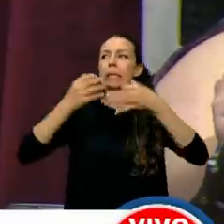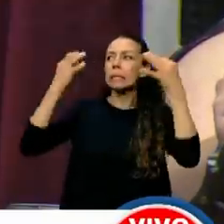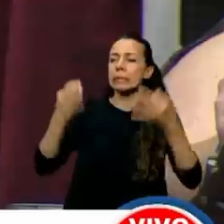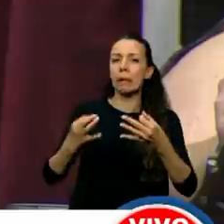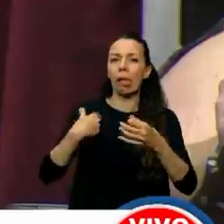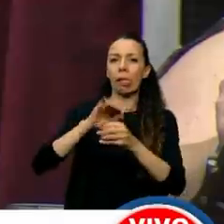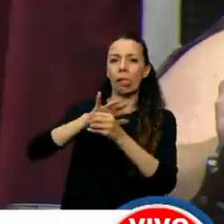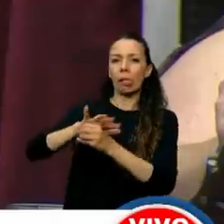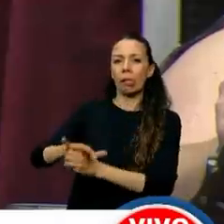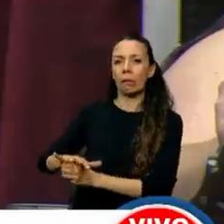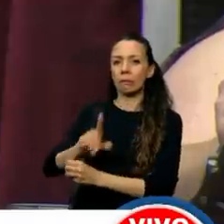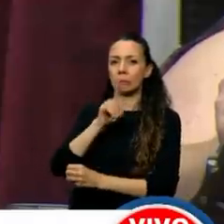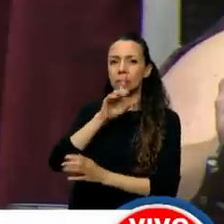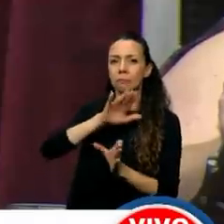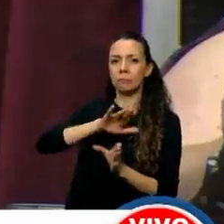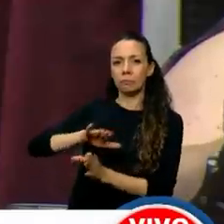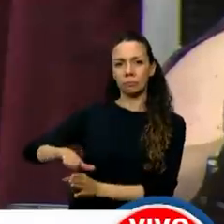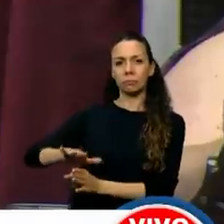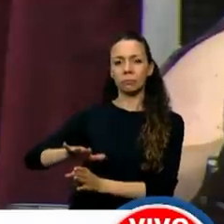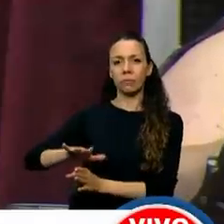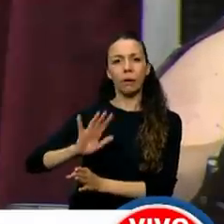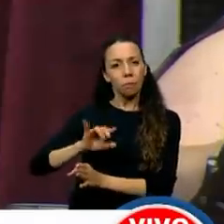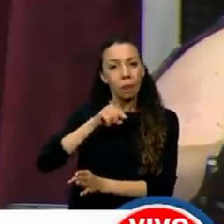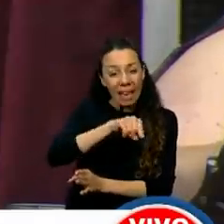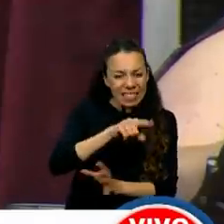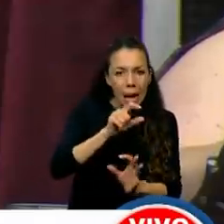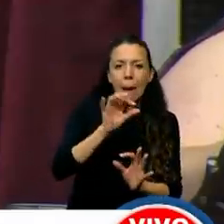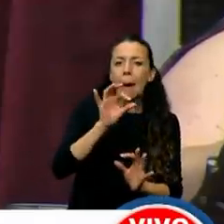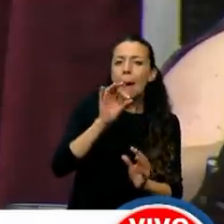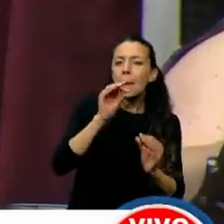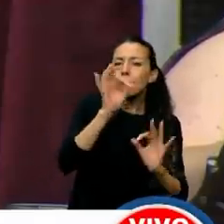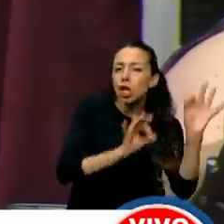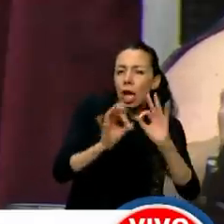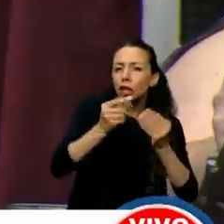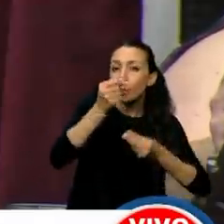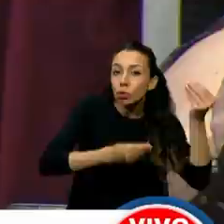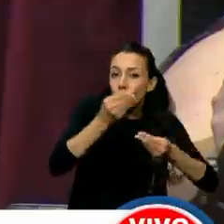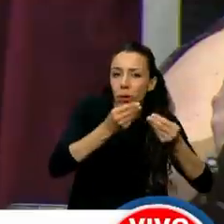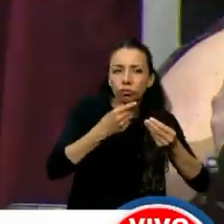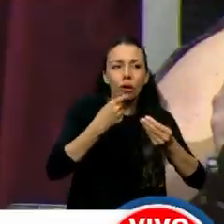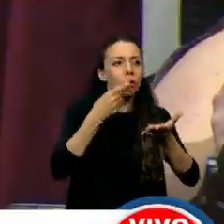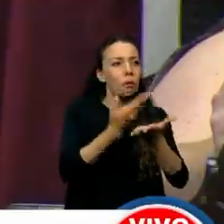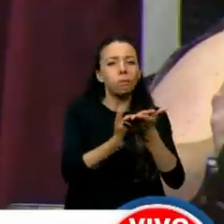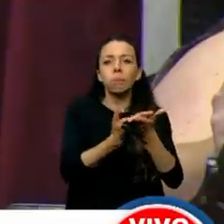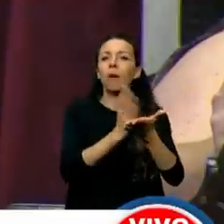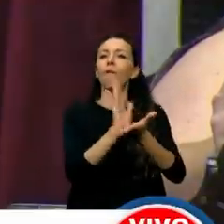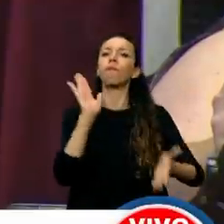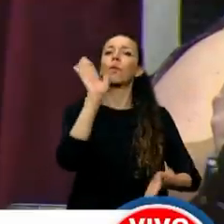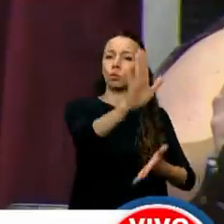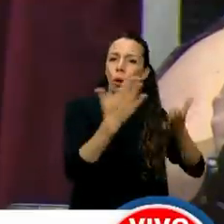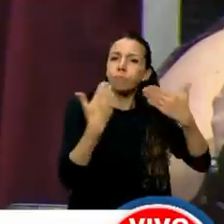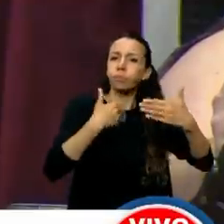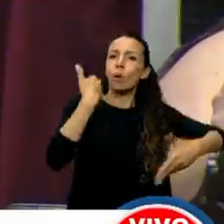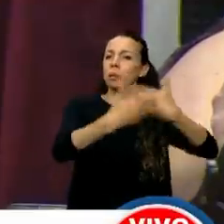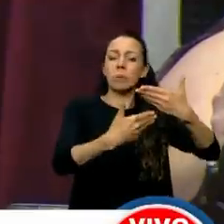construye con este presupuesto un plan para un futuro viable esta crisis es